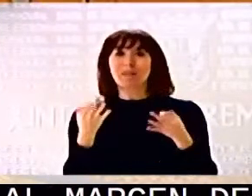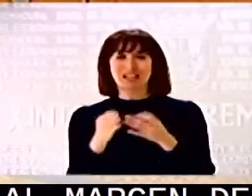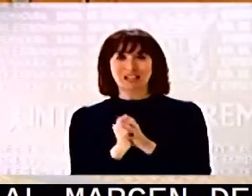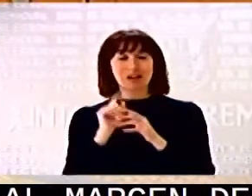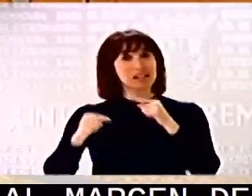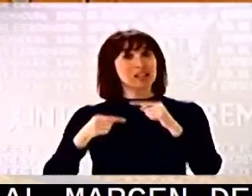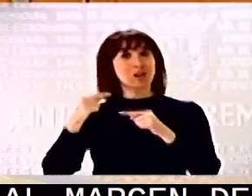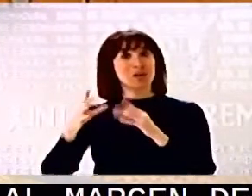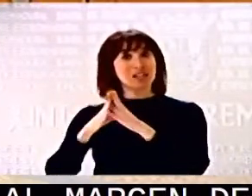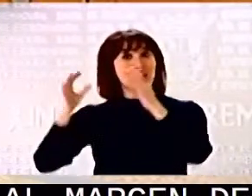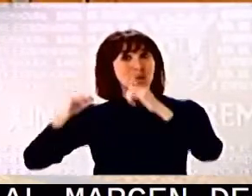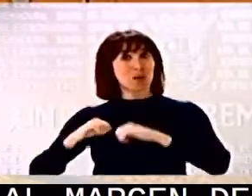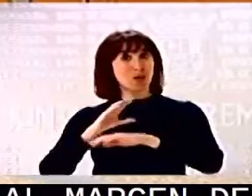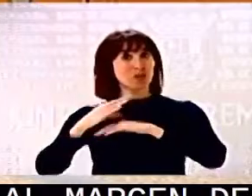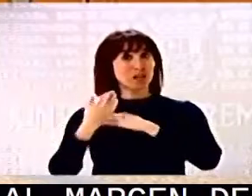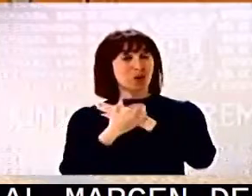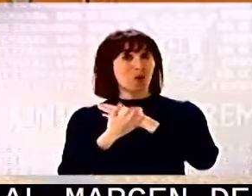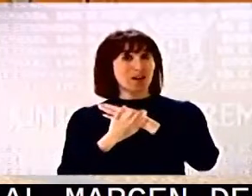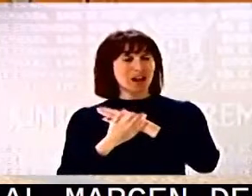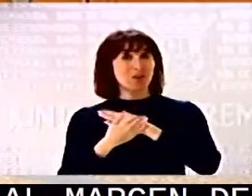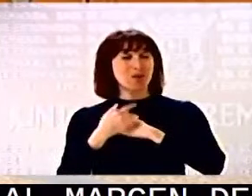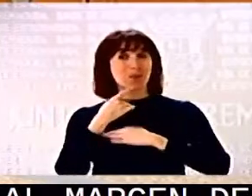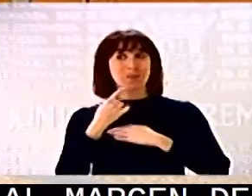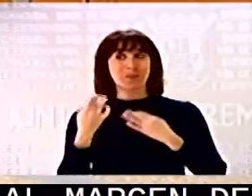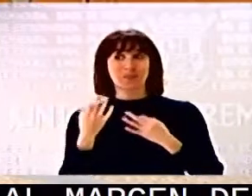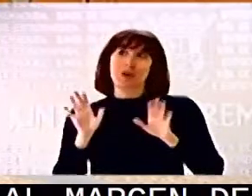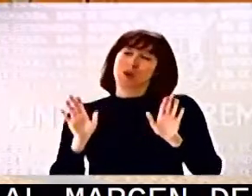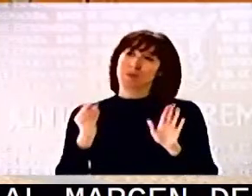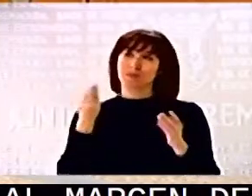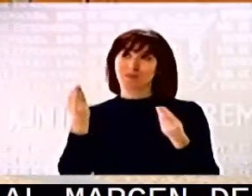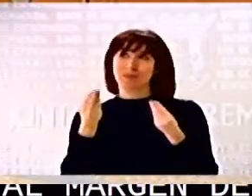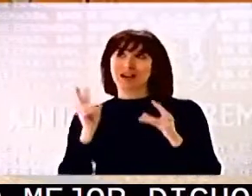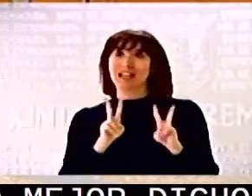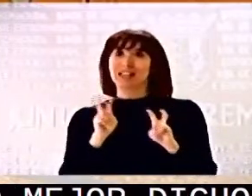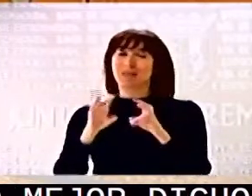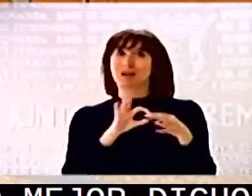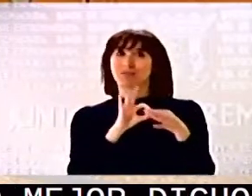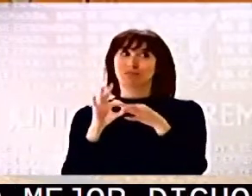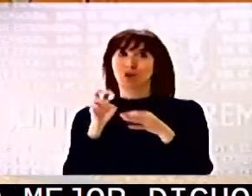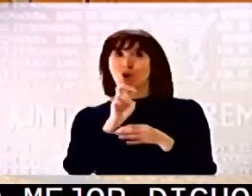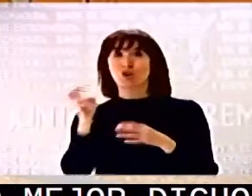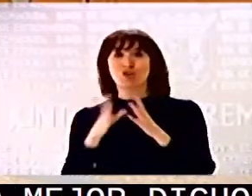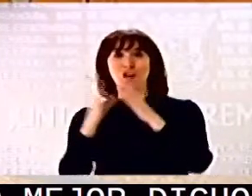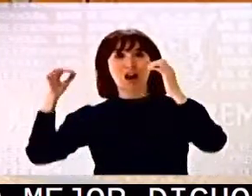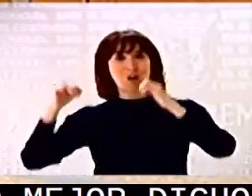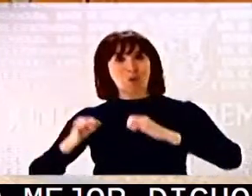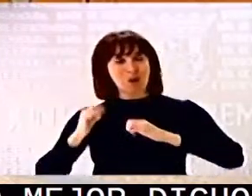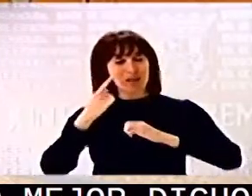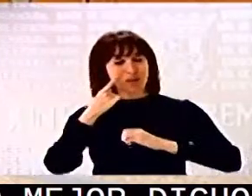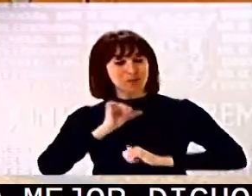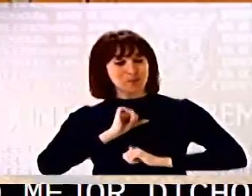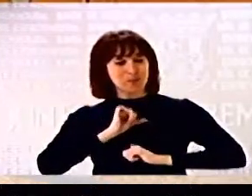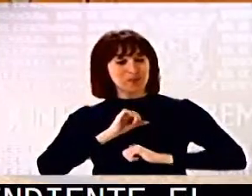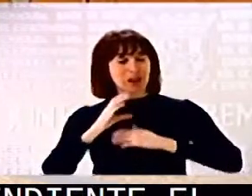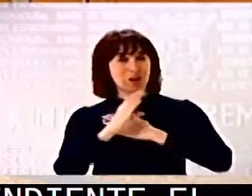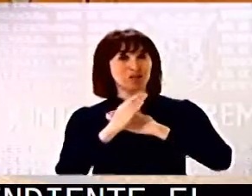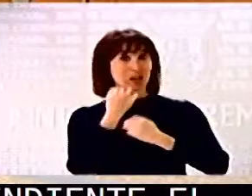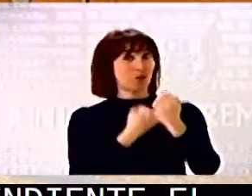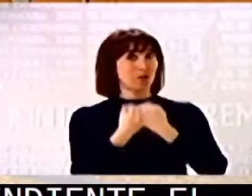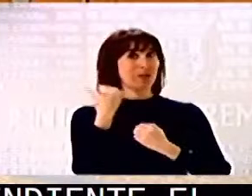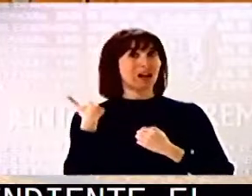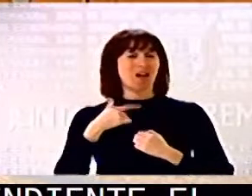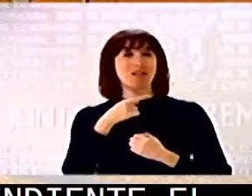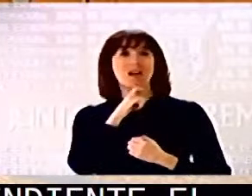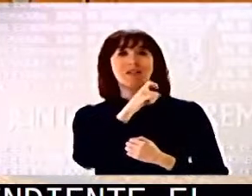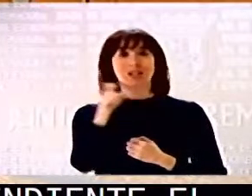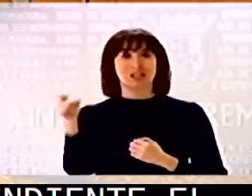del Consejo de Gobierno, o mejor dicho, en relación a otro acuerdo que está pendiente, el consejero de Economía ya anunció